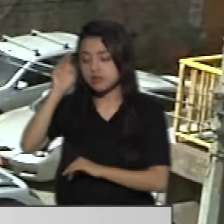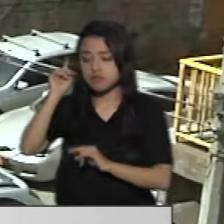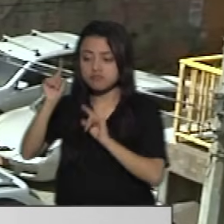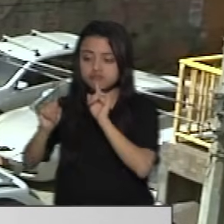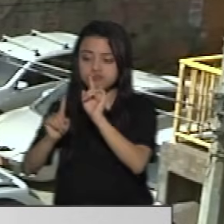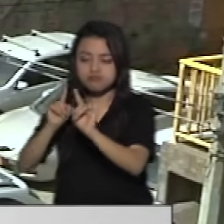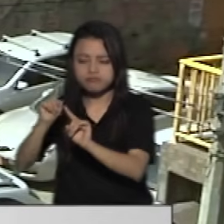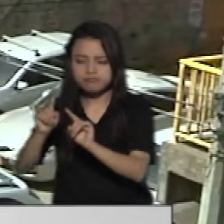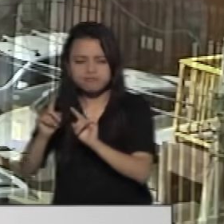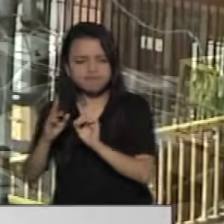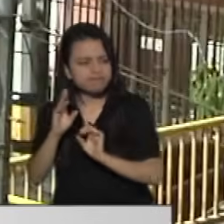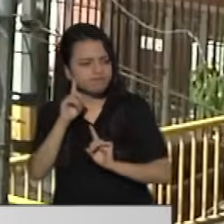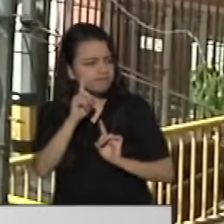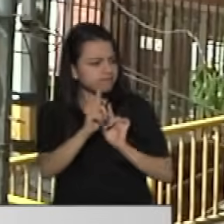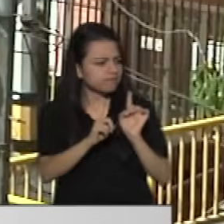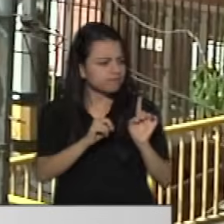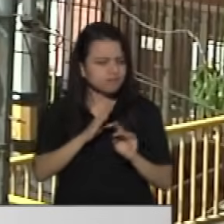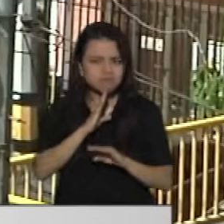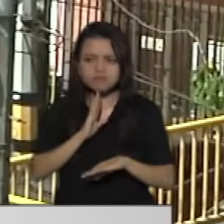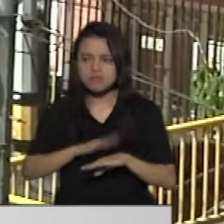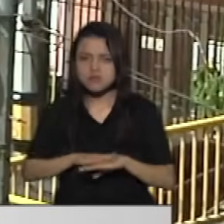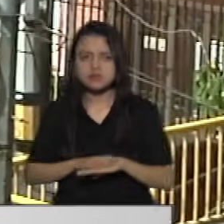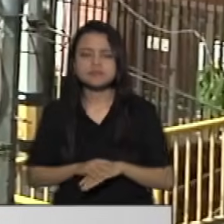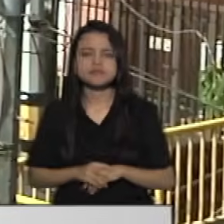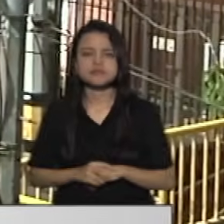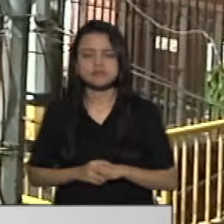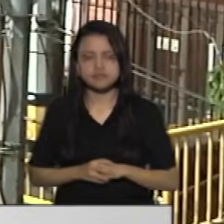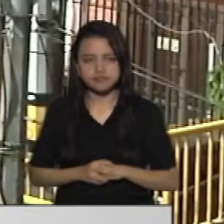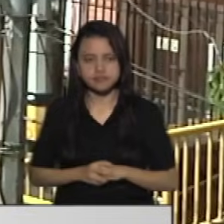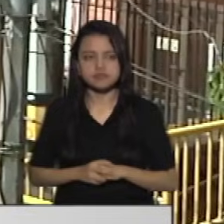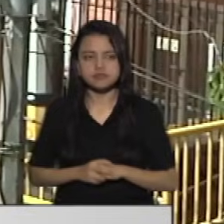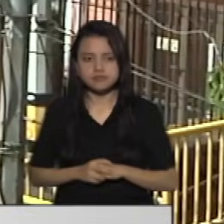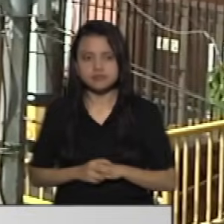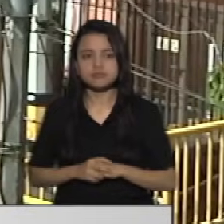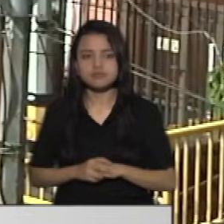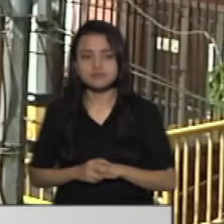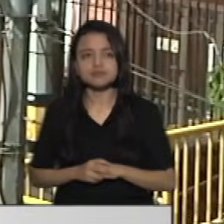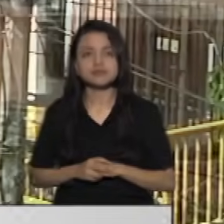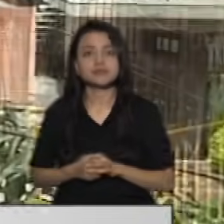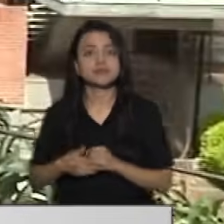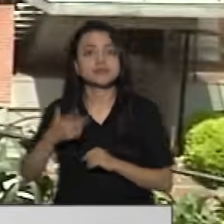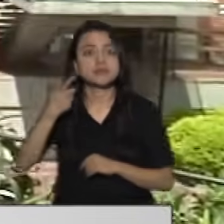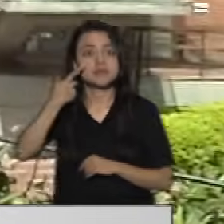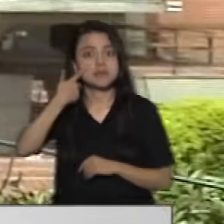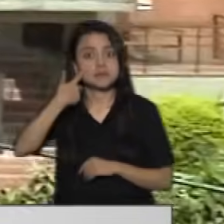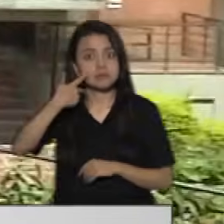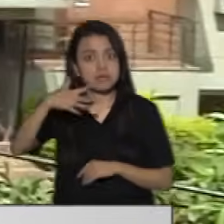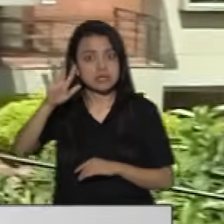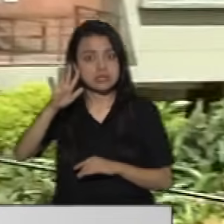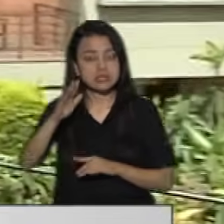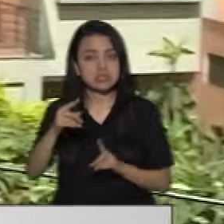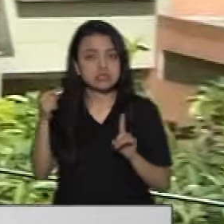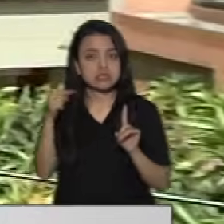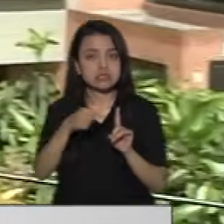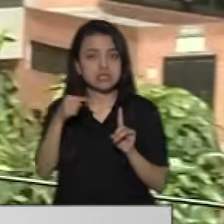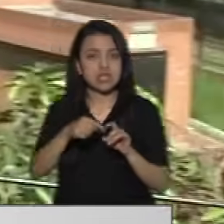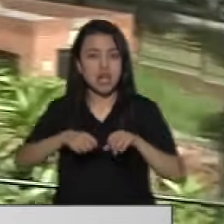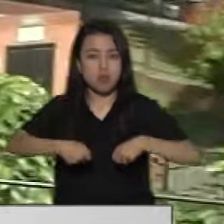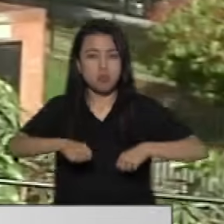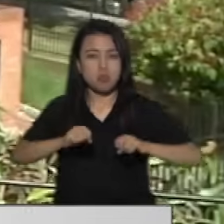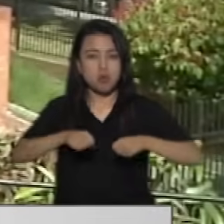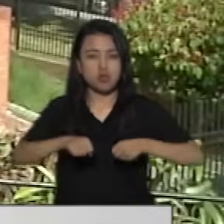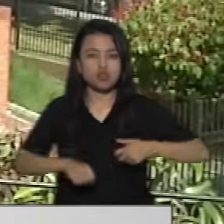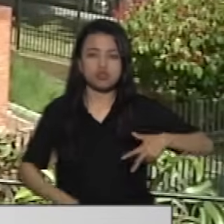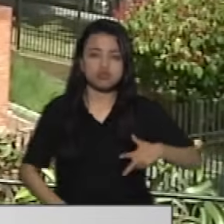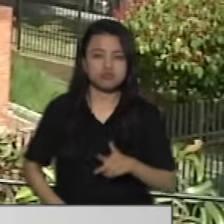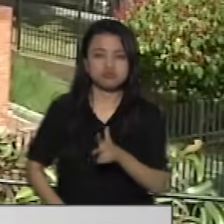hace un despliegue con el fin de buscar el responsable. Al parecer, el joven que asesinó a su amigo llegó en una motocicleta, le disparó y